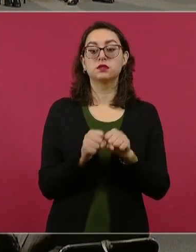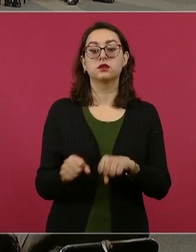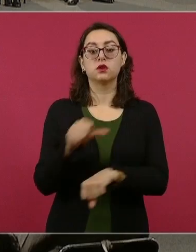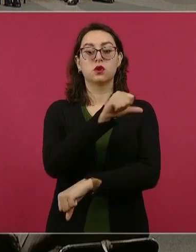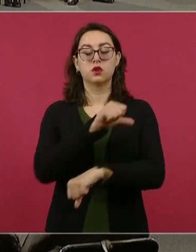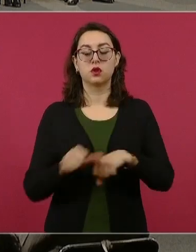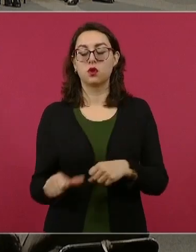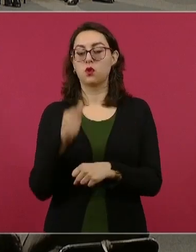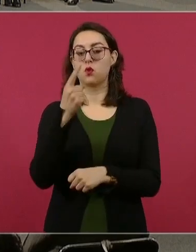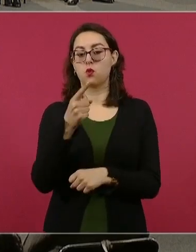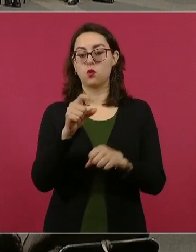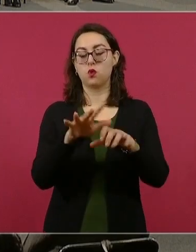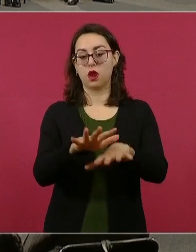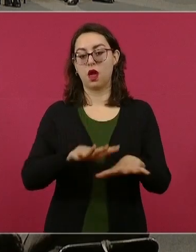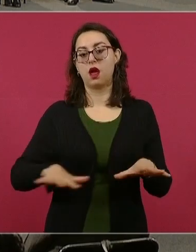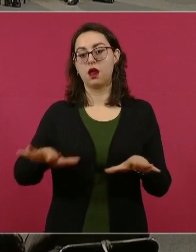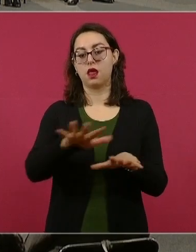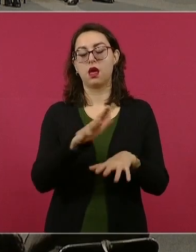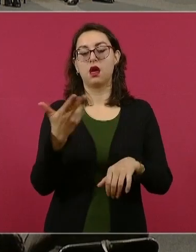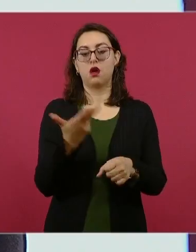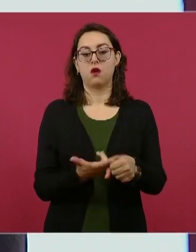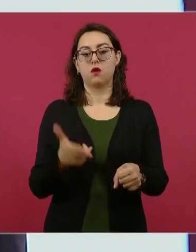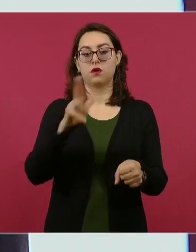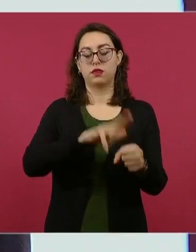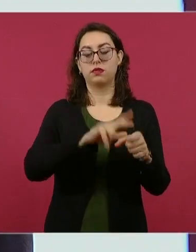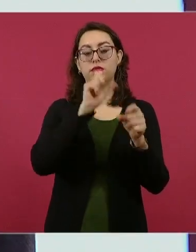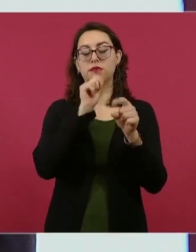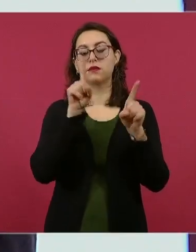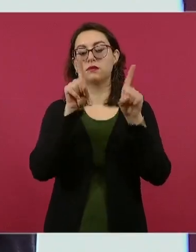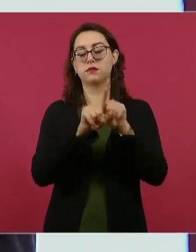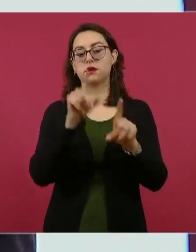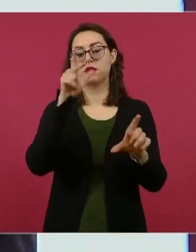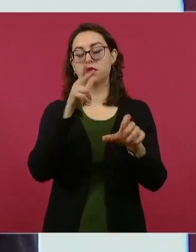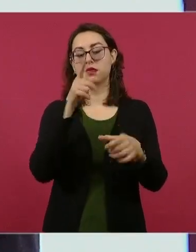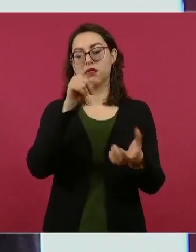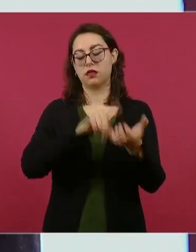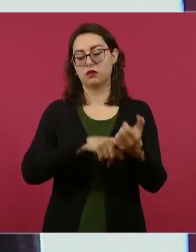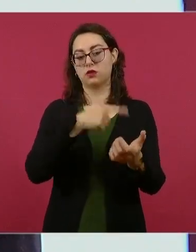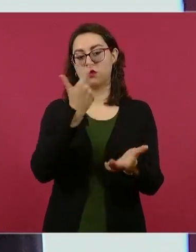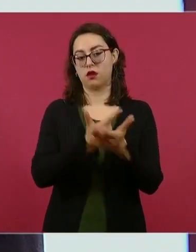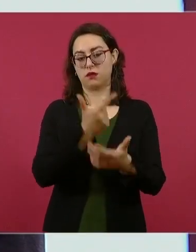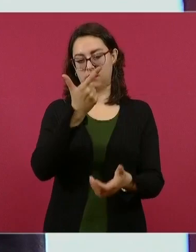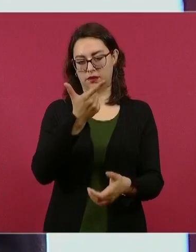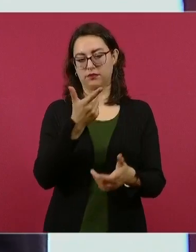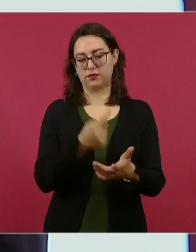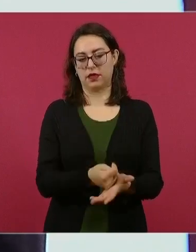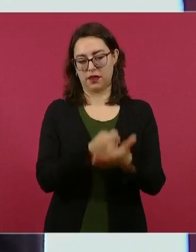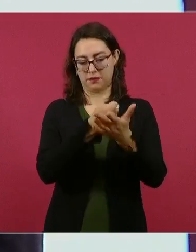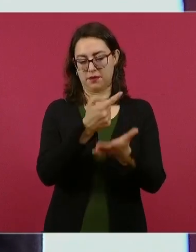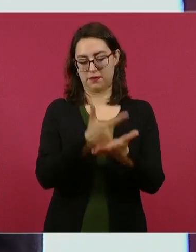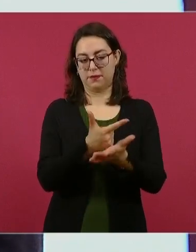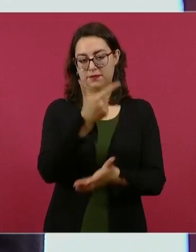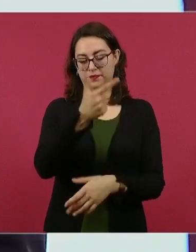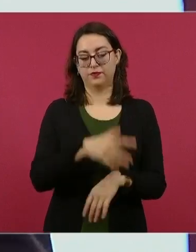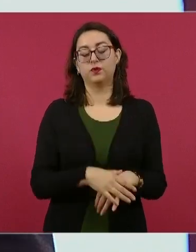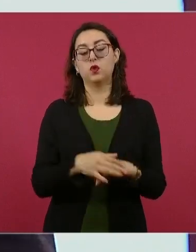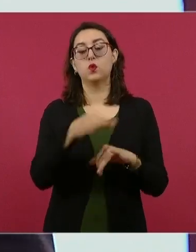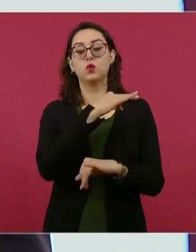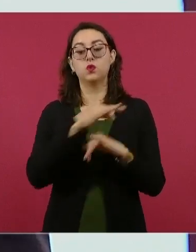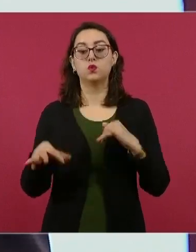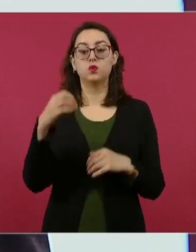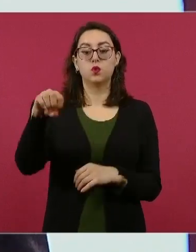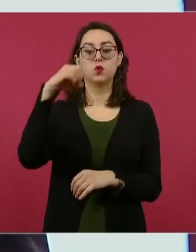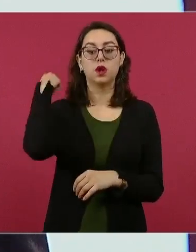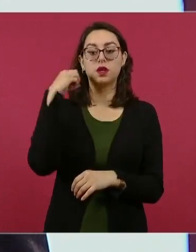un área de hospitalización, así como un área de terapia intensiva. Y finalmente, Oaxaca, donde se han invertido 109 millones de pesos